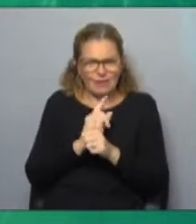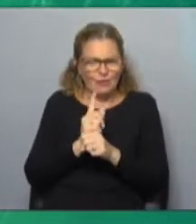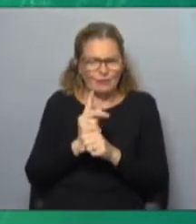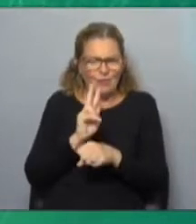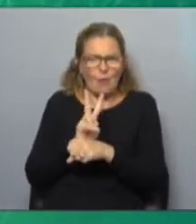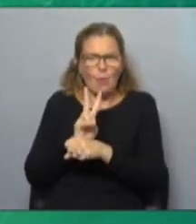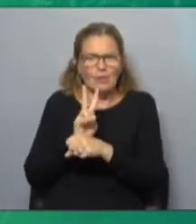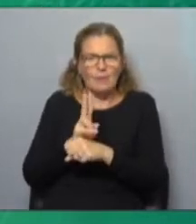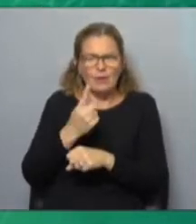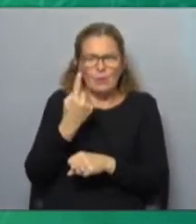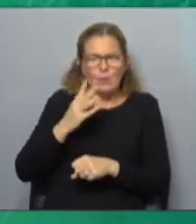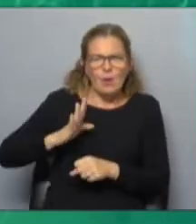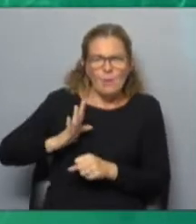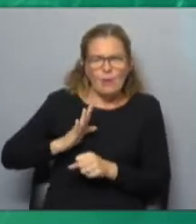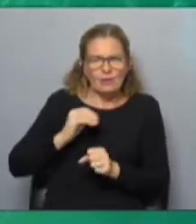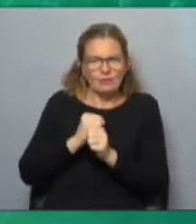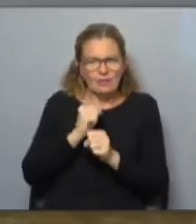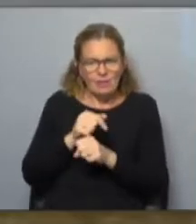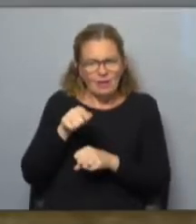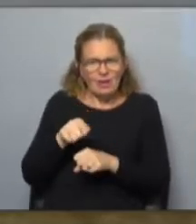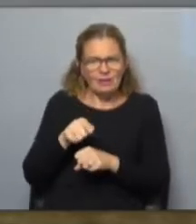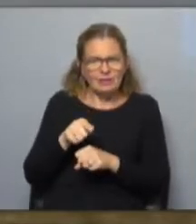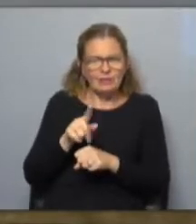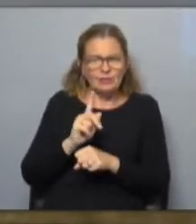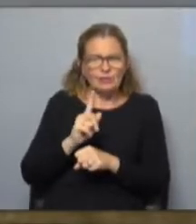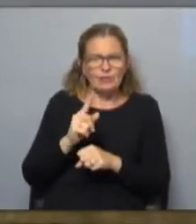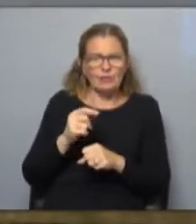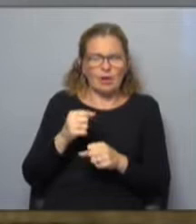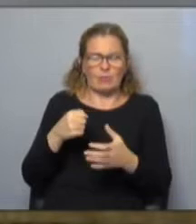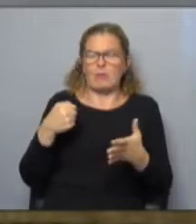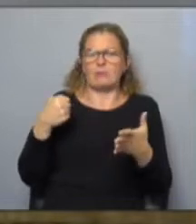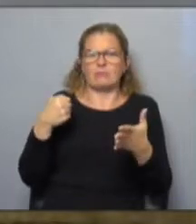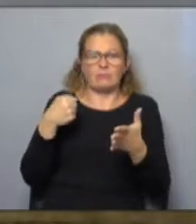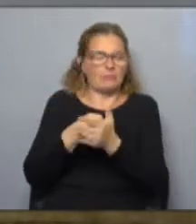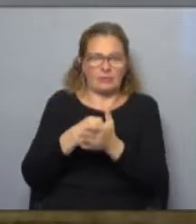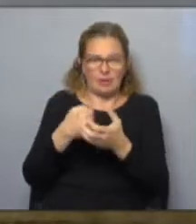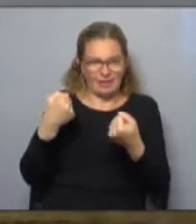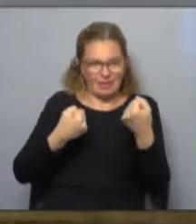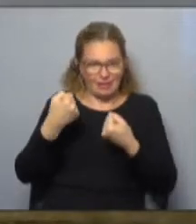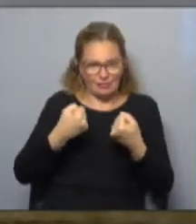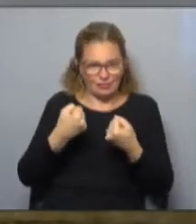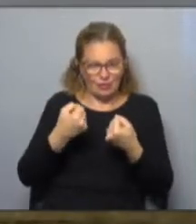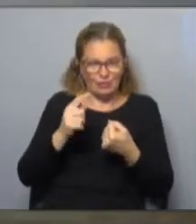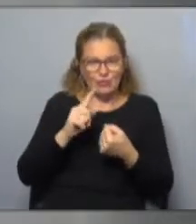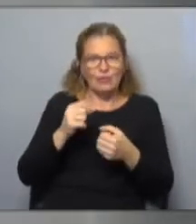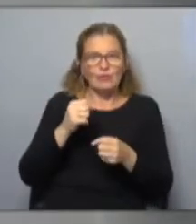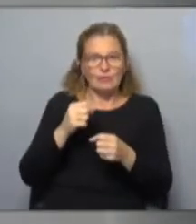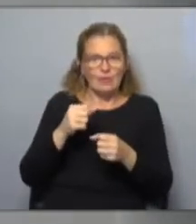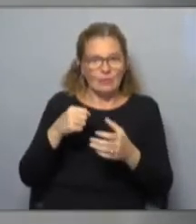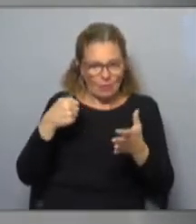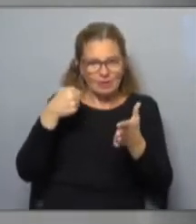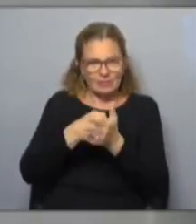para que una mujer trabaje allí. No fue un accidente de tránsito, fue un accidente de trabajo